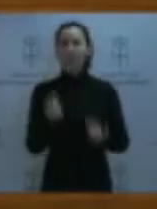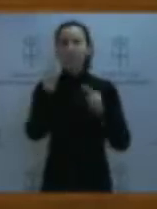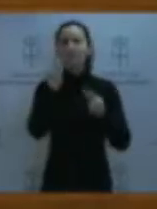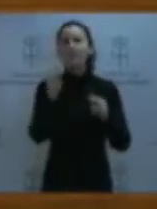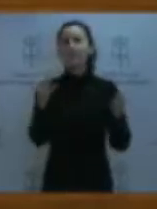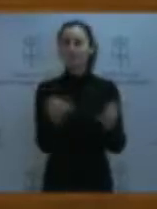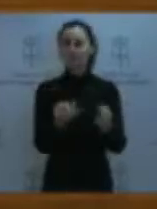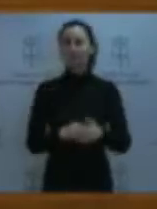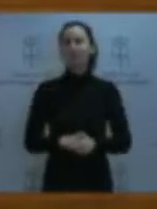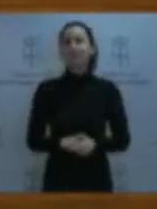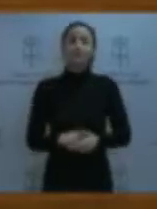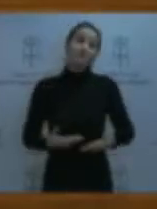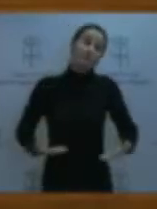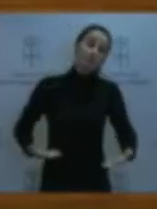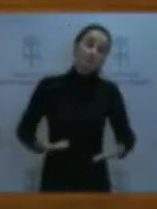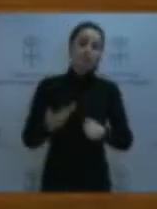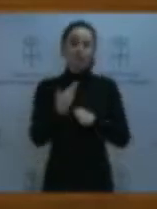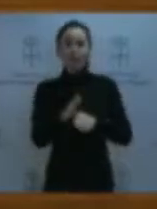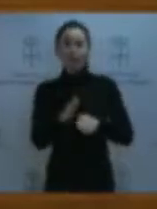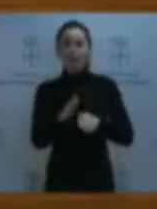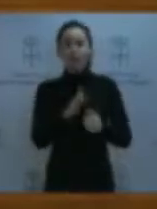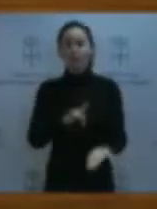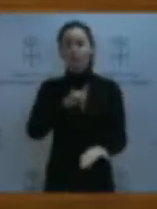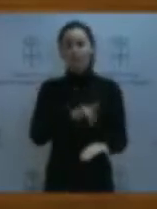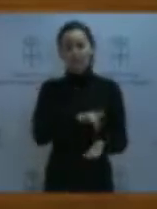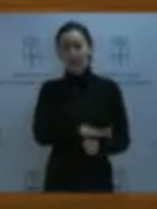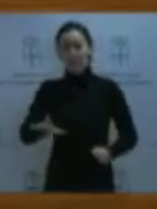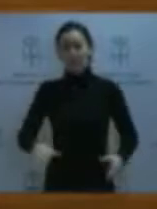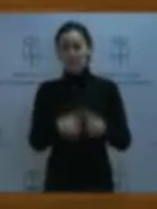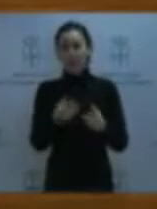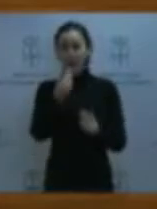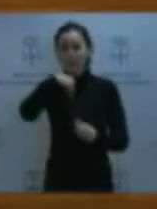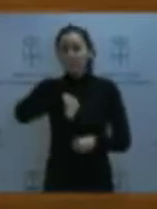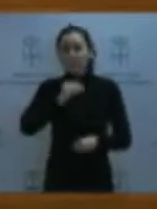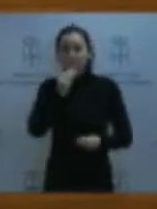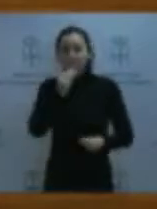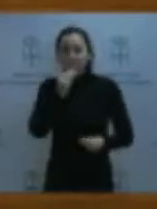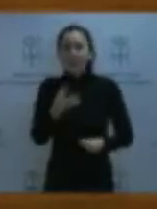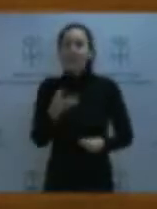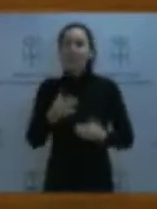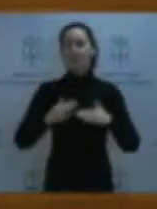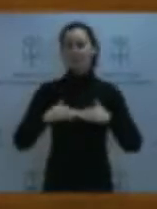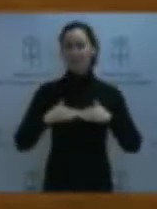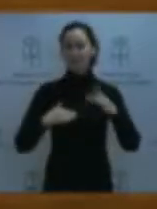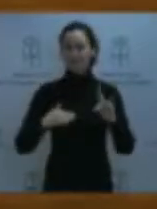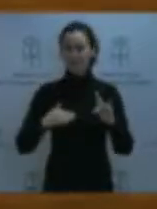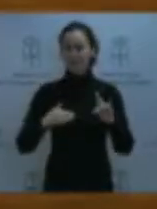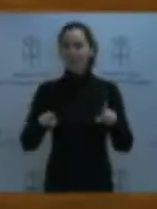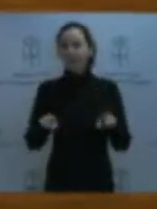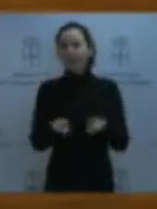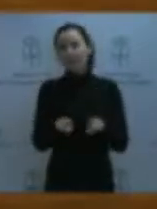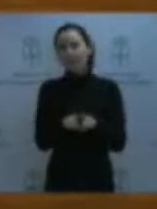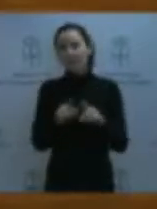como, desgraciadamente, en el resto del capítulo de políticas sociales, salvo algunas mejoras, lo que encontramos es una Asturias que espera y que